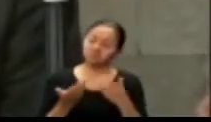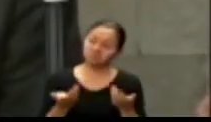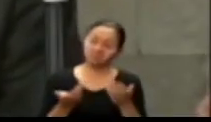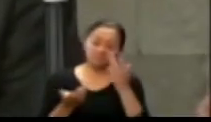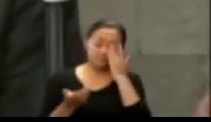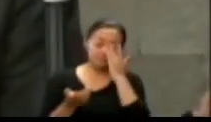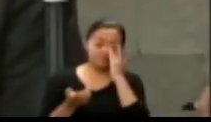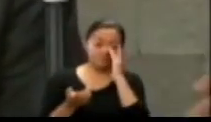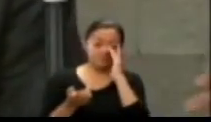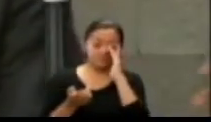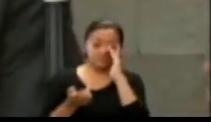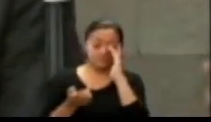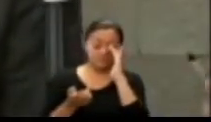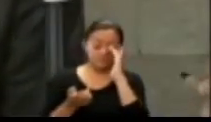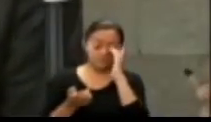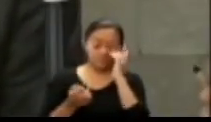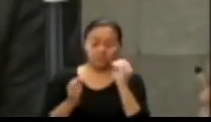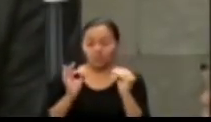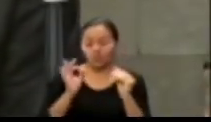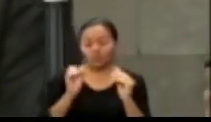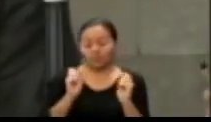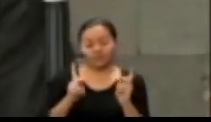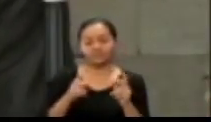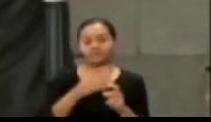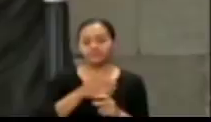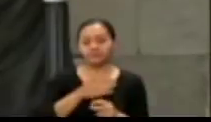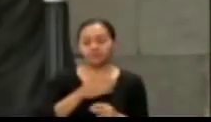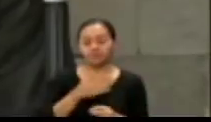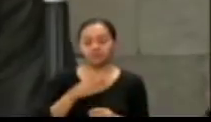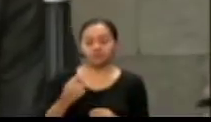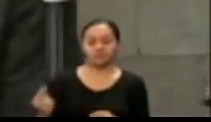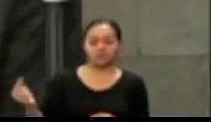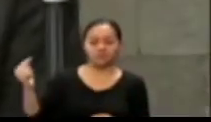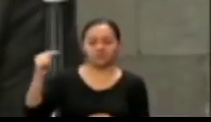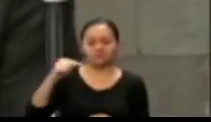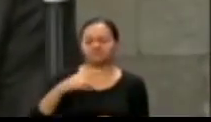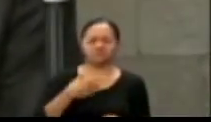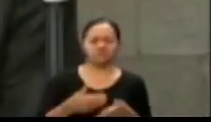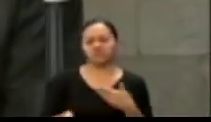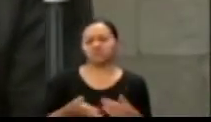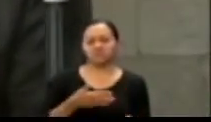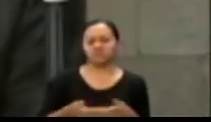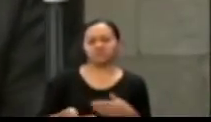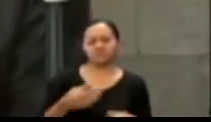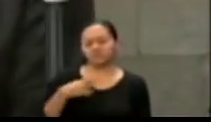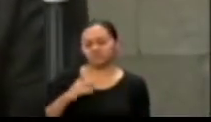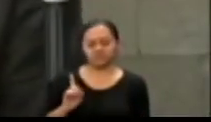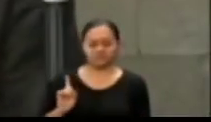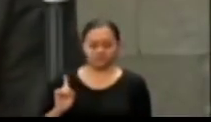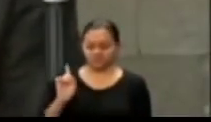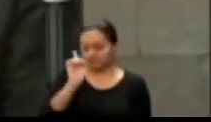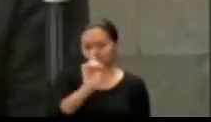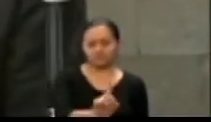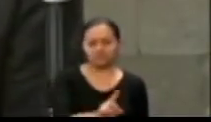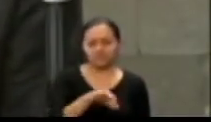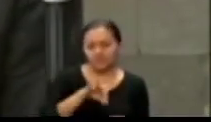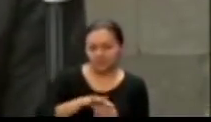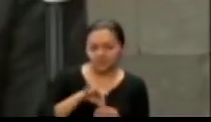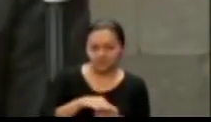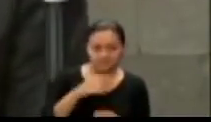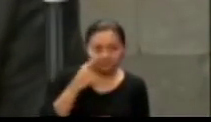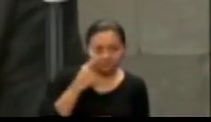de ponerme en primera persona y de poder presentarme en unas elecciones, y la verdad que tomamos casi 9 millones de votos